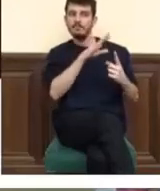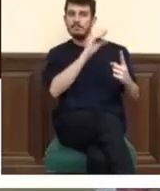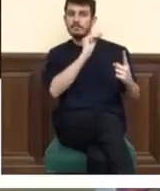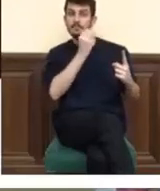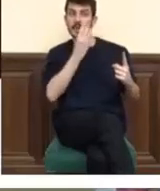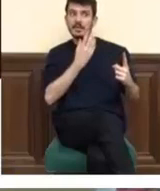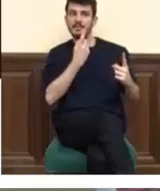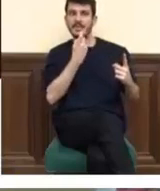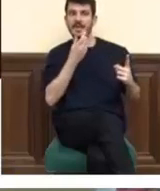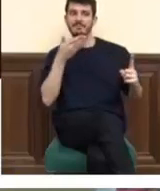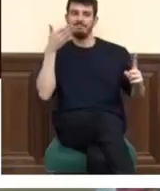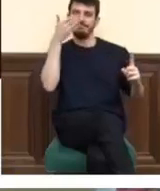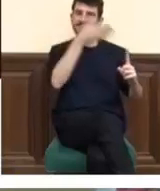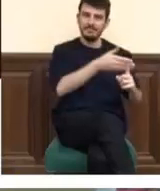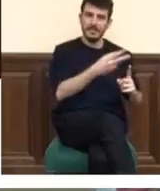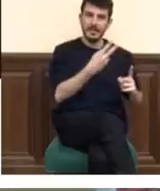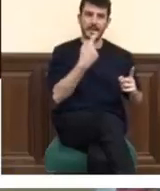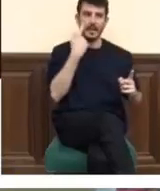que ir a ella.